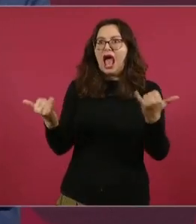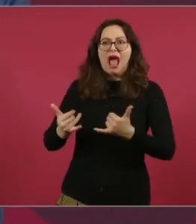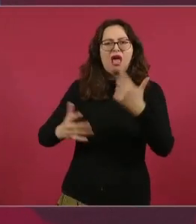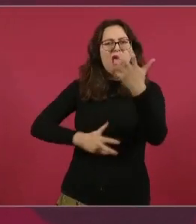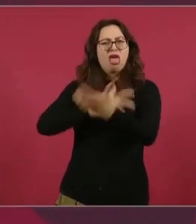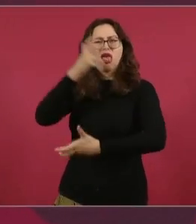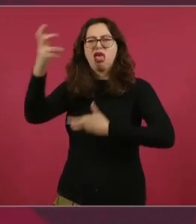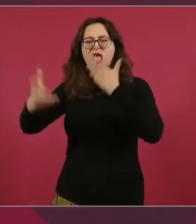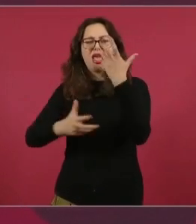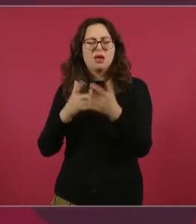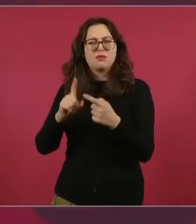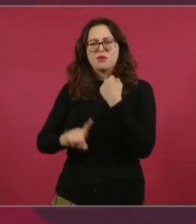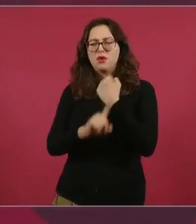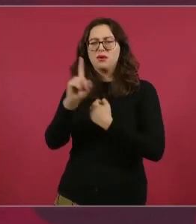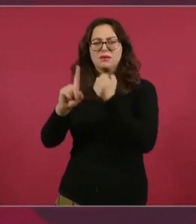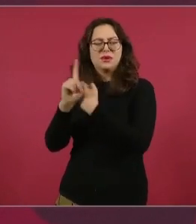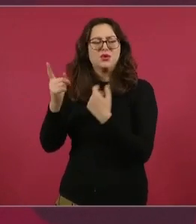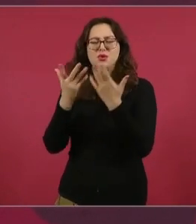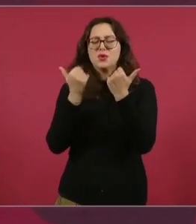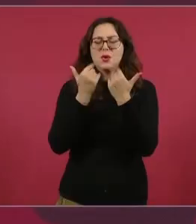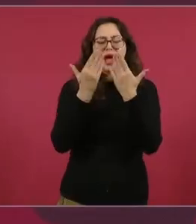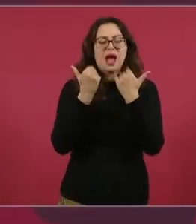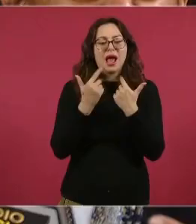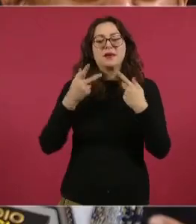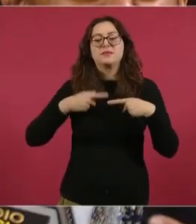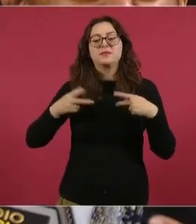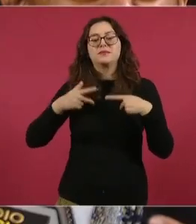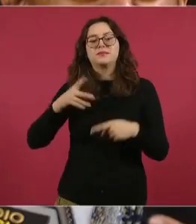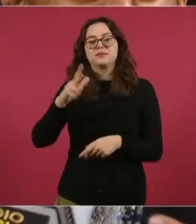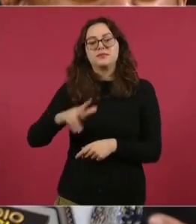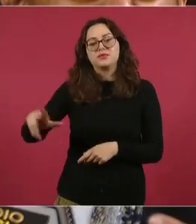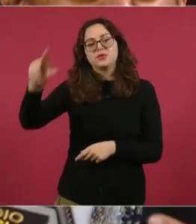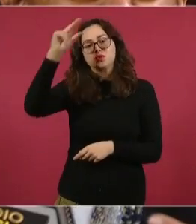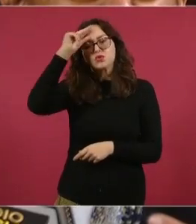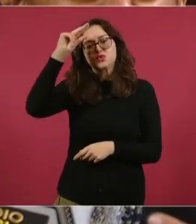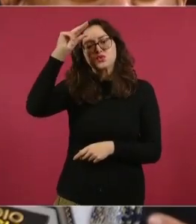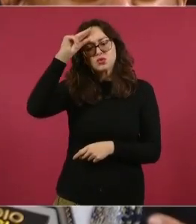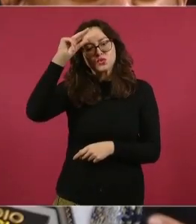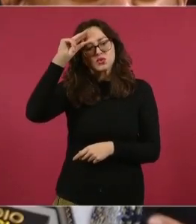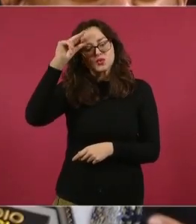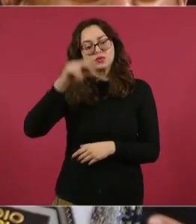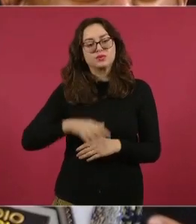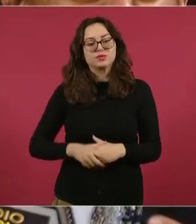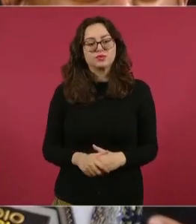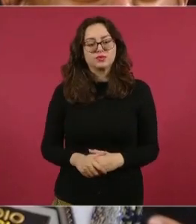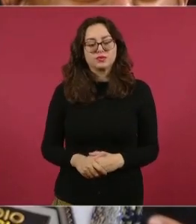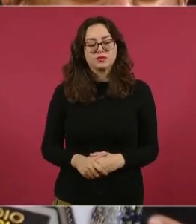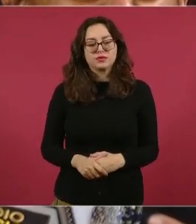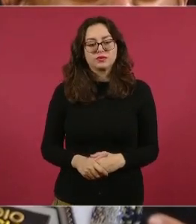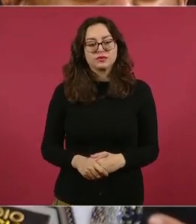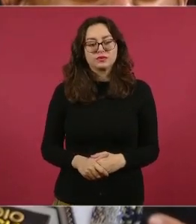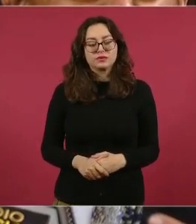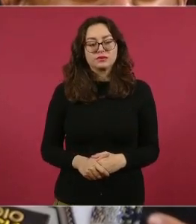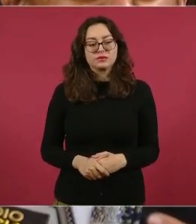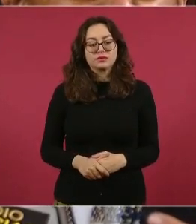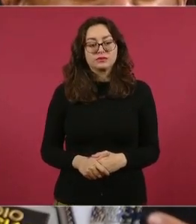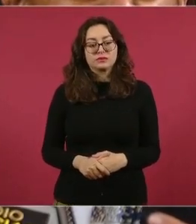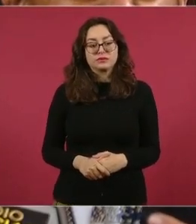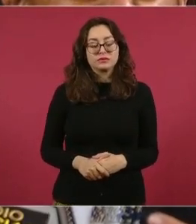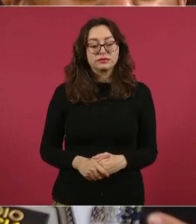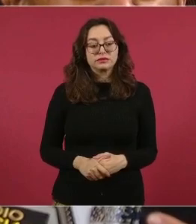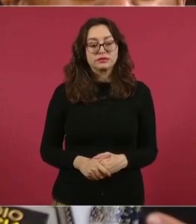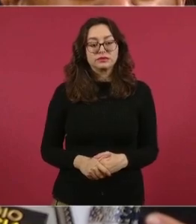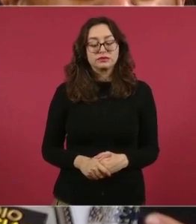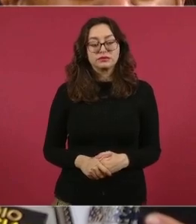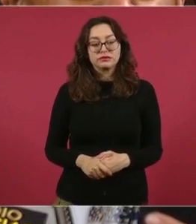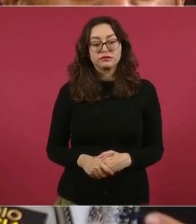sabio y el pueblo es responsable. ¿A quién van a responder las autoridades en Nuevo León? ¿A quién qué? Si no